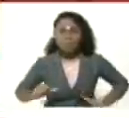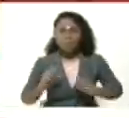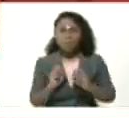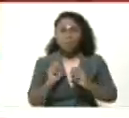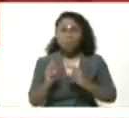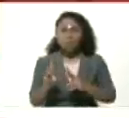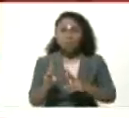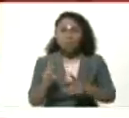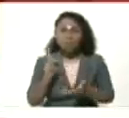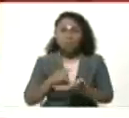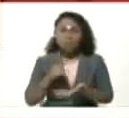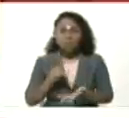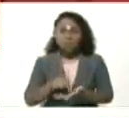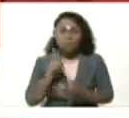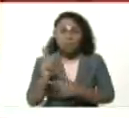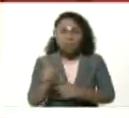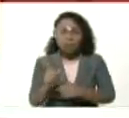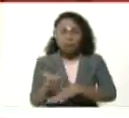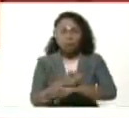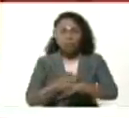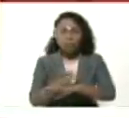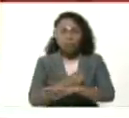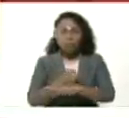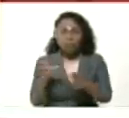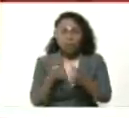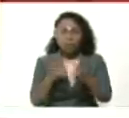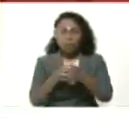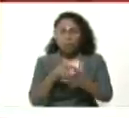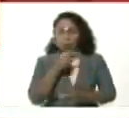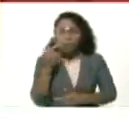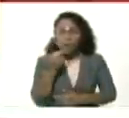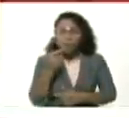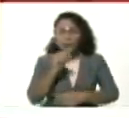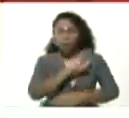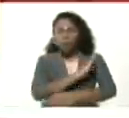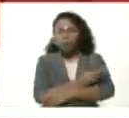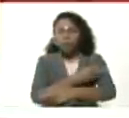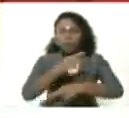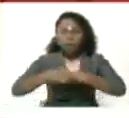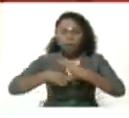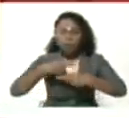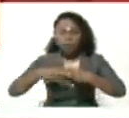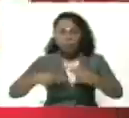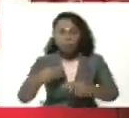Estado Portuguesa, candidato a la gobernación del gran polo patriótico de las fuerzas revolucionarias,